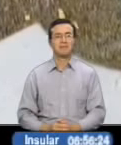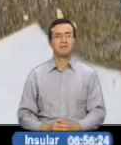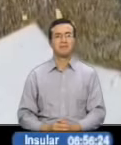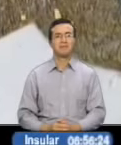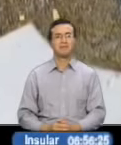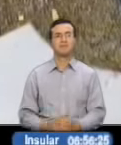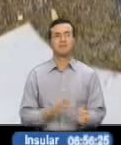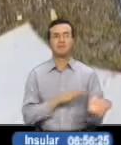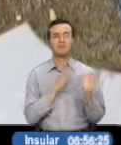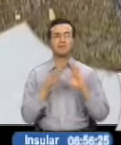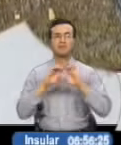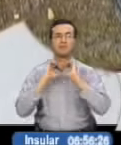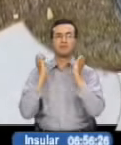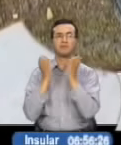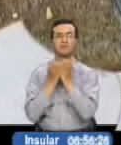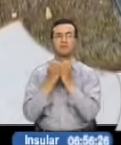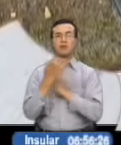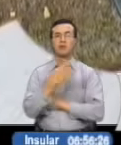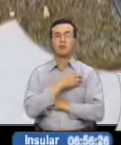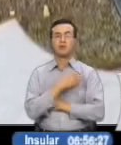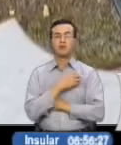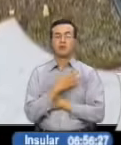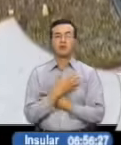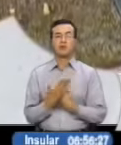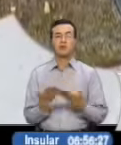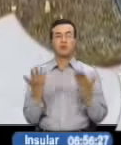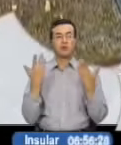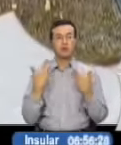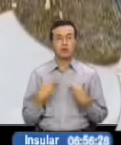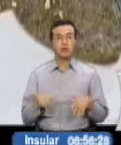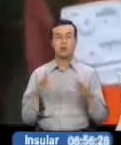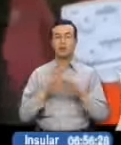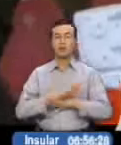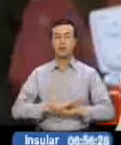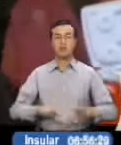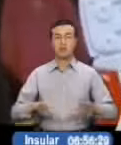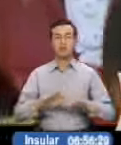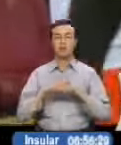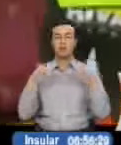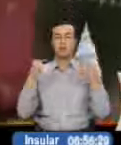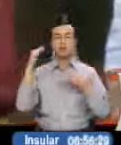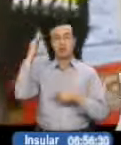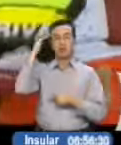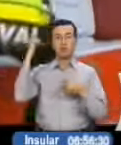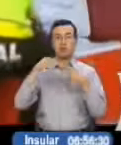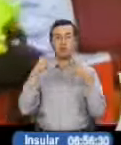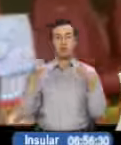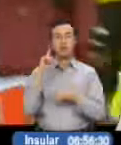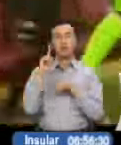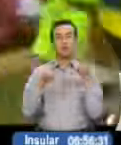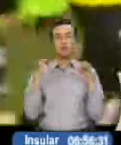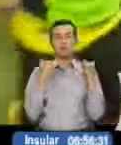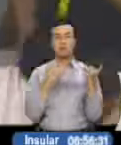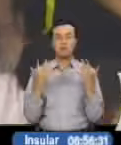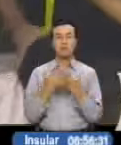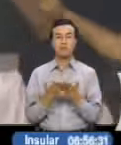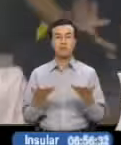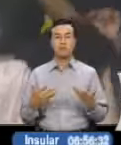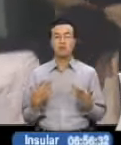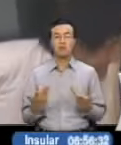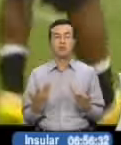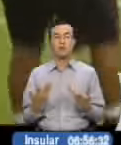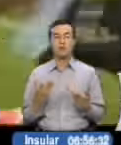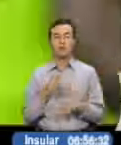Y nos vamos al Monumental de Barcelona, donde una vez terminado el encuentro frente al Nacional, algunos de los jugadores de la banca